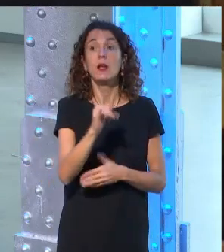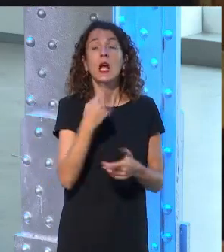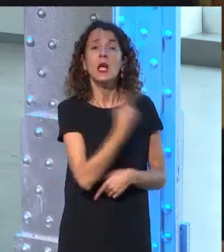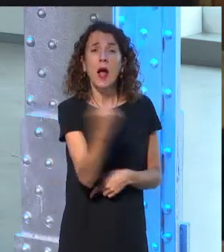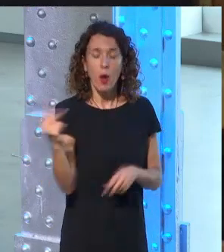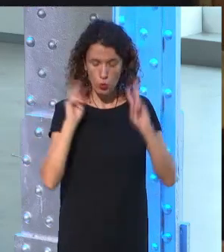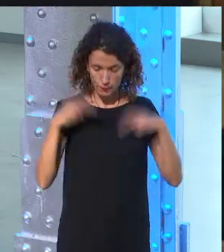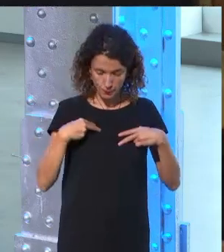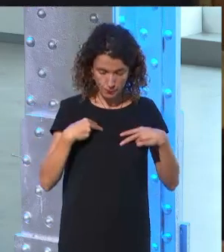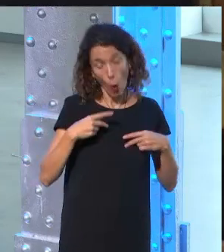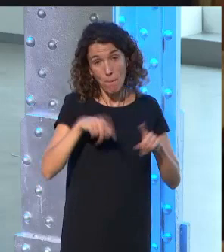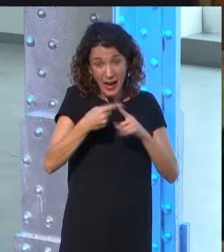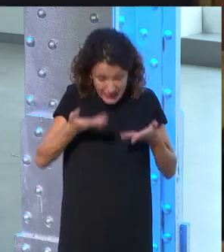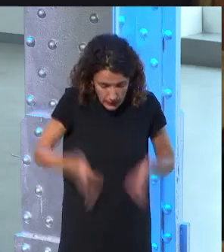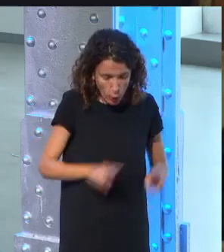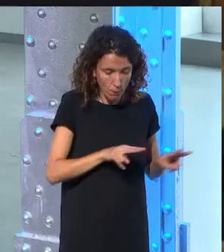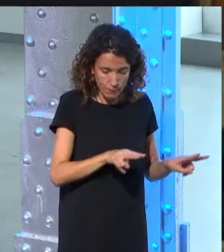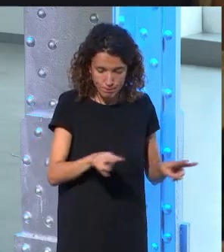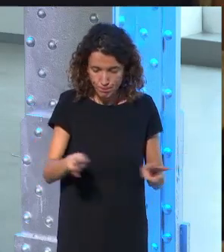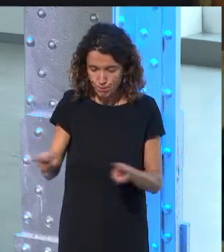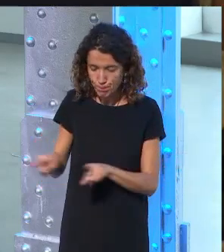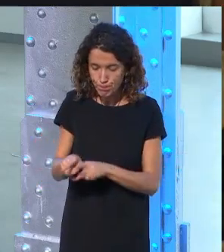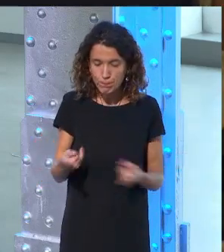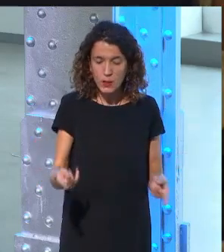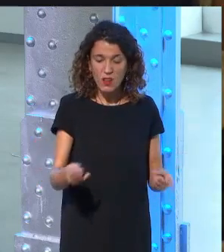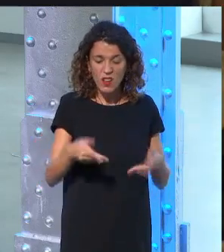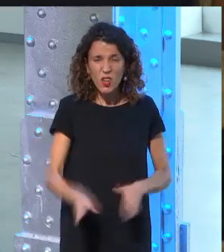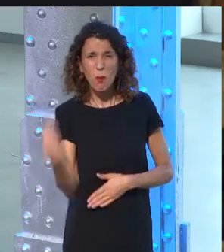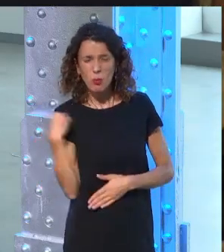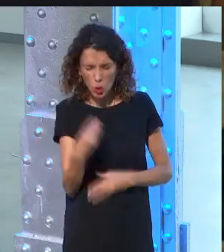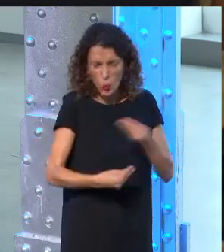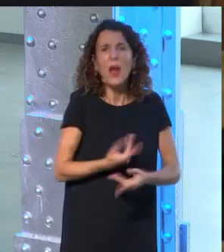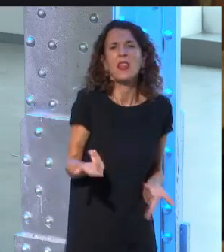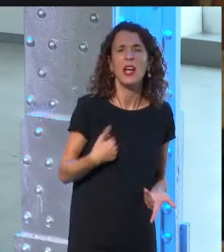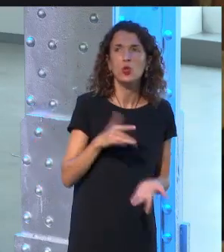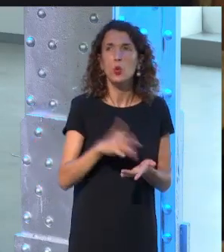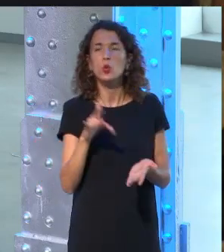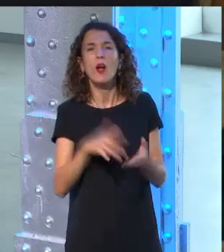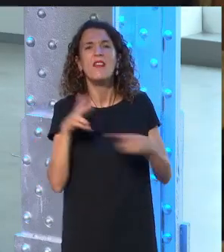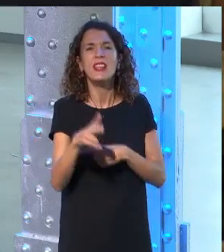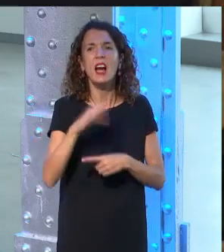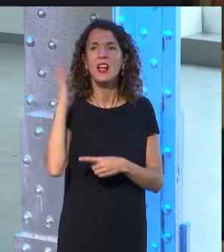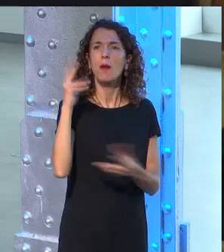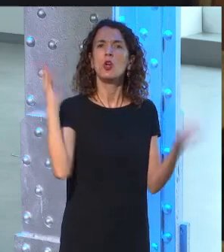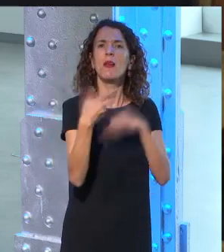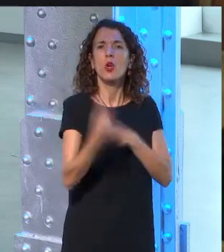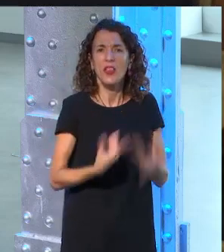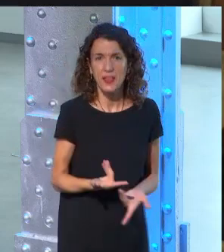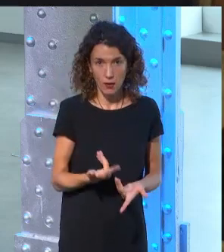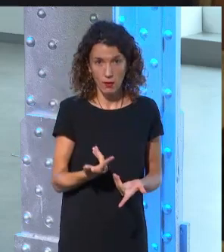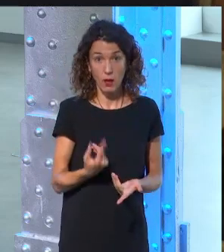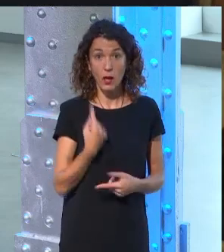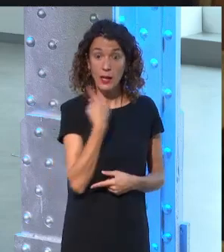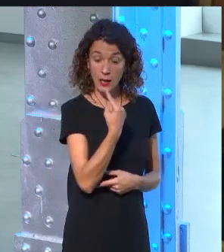uno tendremos que mirar a nuestros hijos y decirles, nos preguntarán, ¿tú qué hacías? ¿Tú qué hiciste para evitar esto? Y cada uno